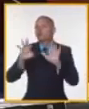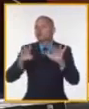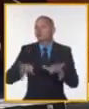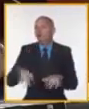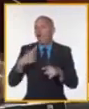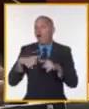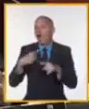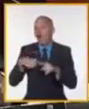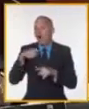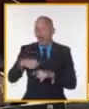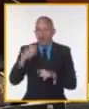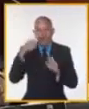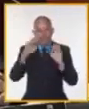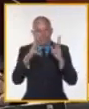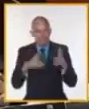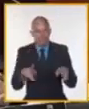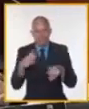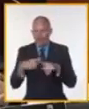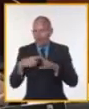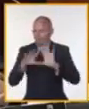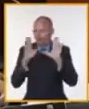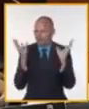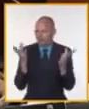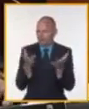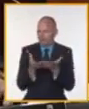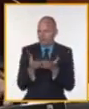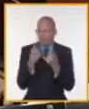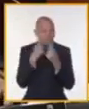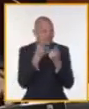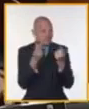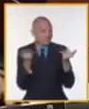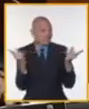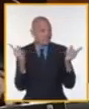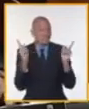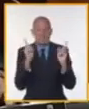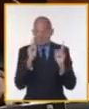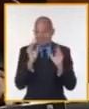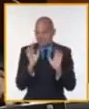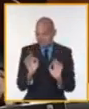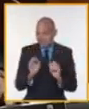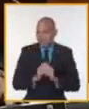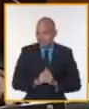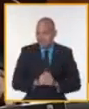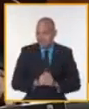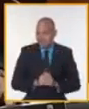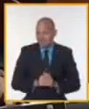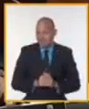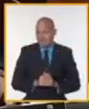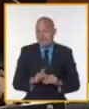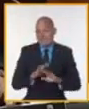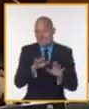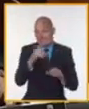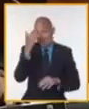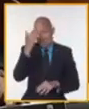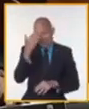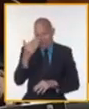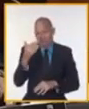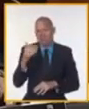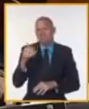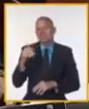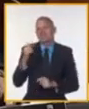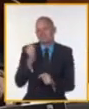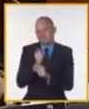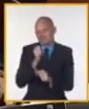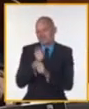en la esencia práctica de todo lo que está organizado también en el partido, el tema